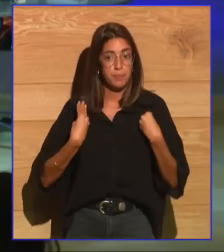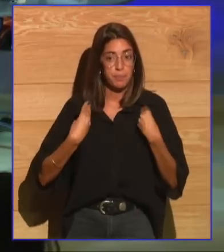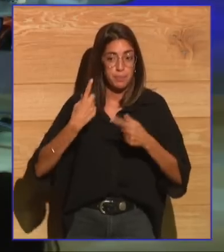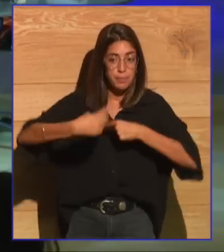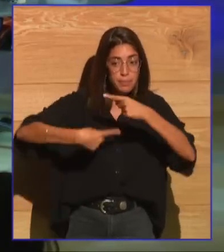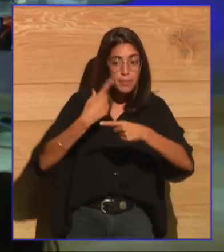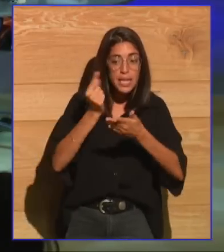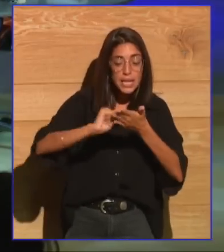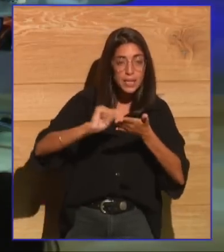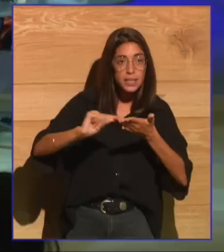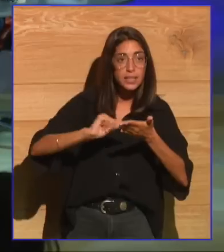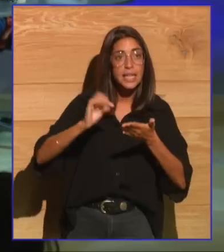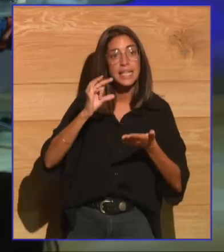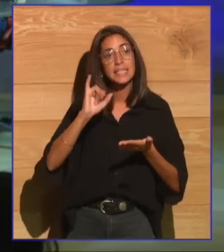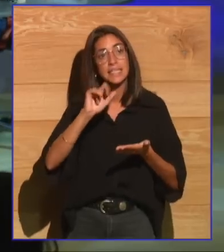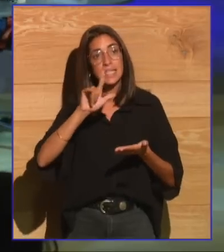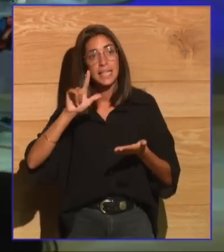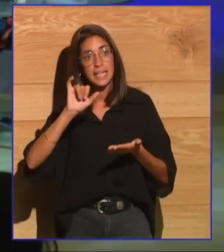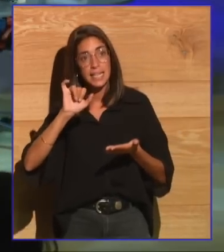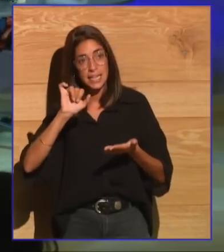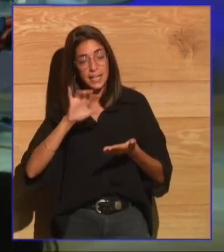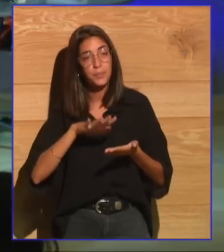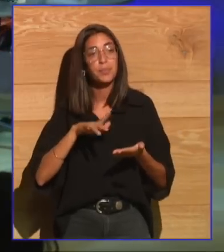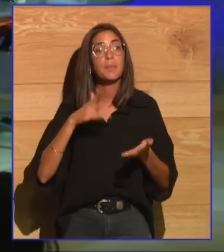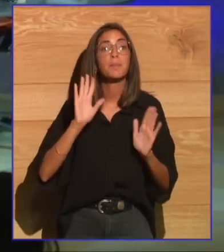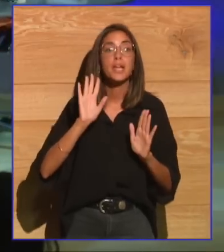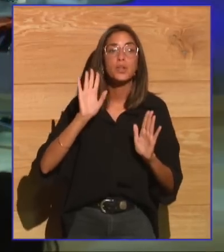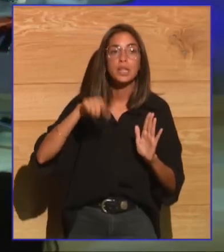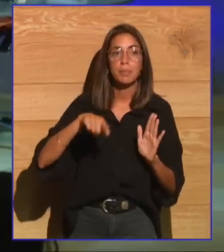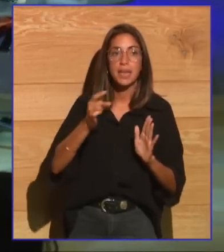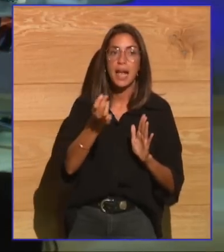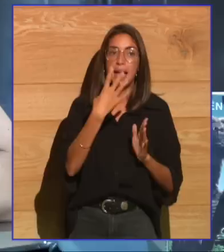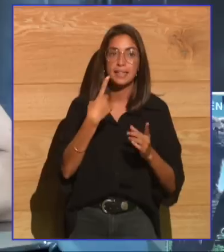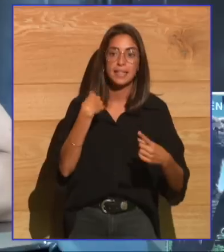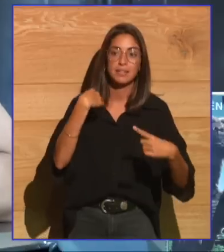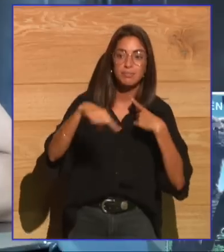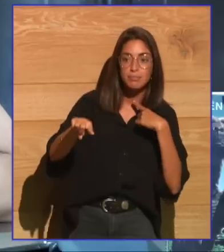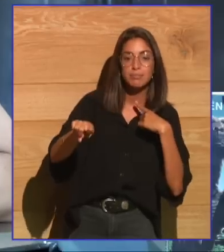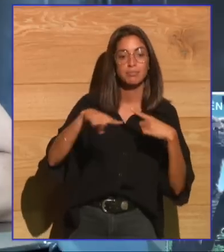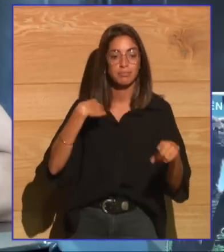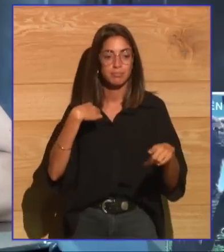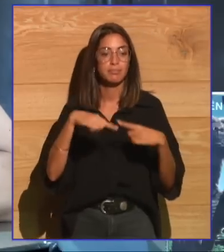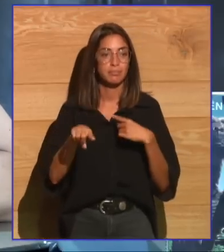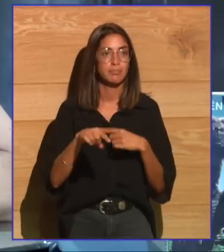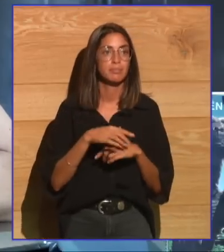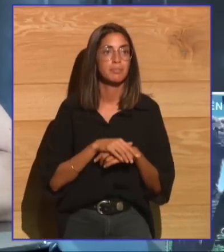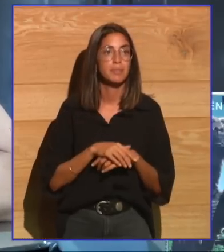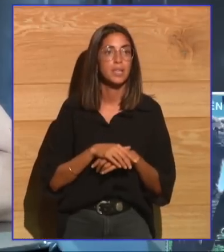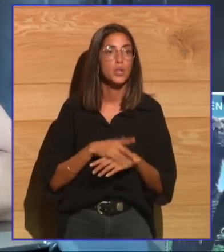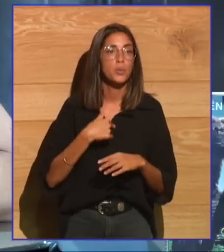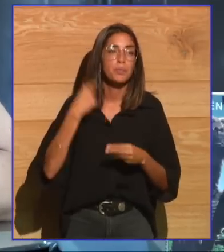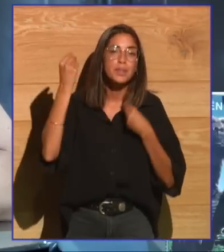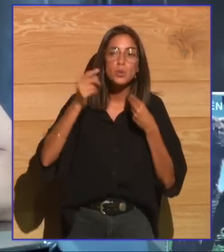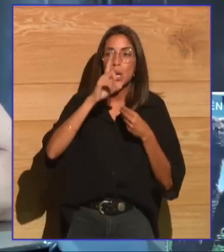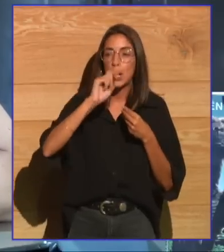y pero también están las masas intercambian esta novela los animales aseguran que con 13 años que es una empresa realizando muy